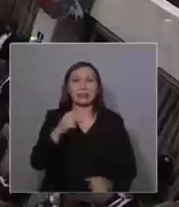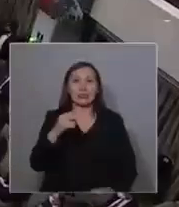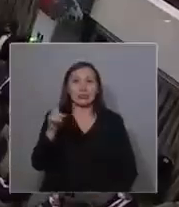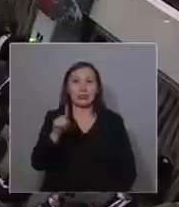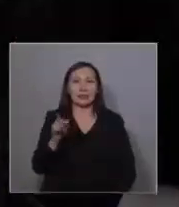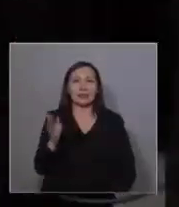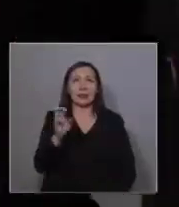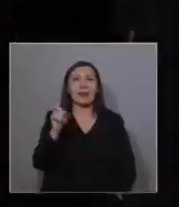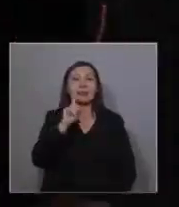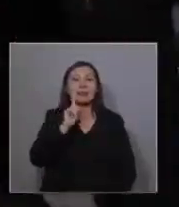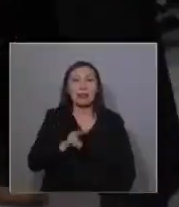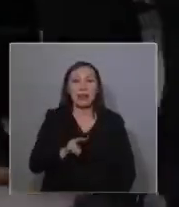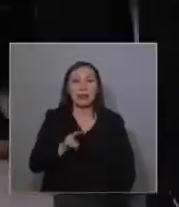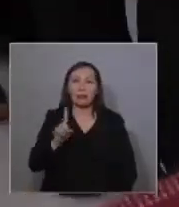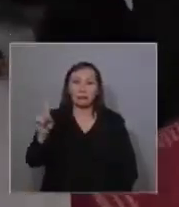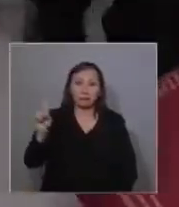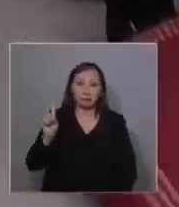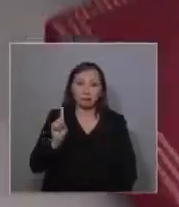Bueno, acá